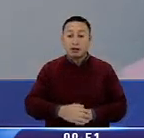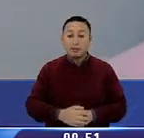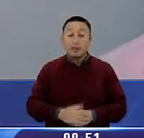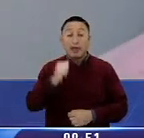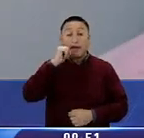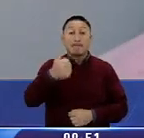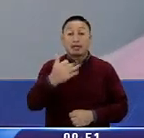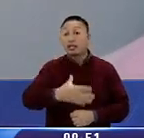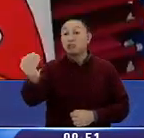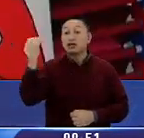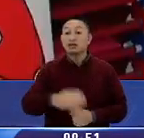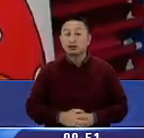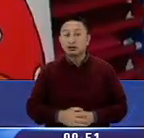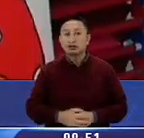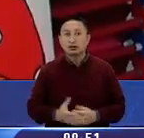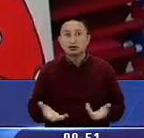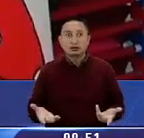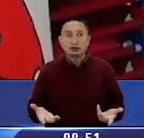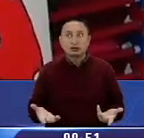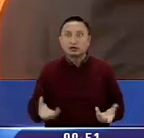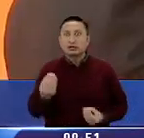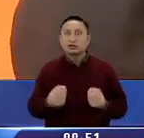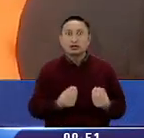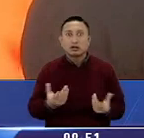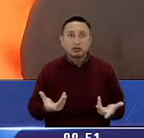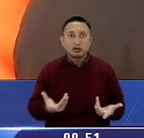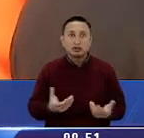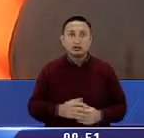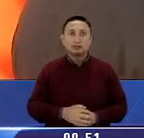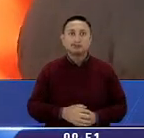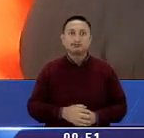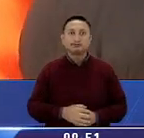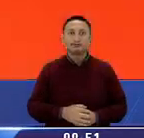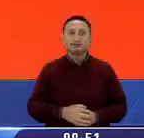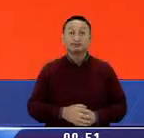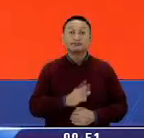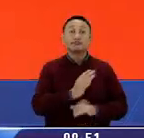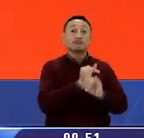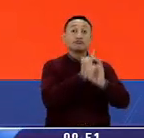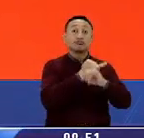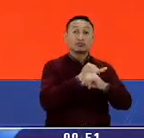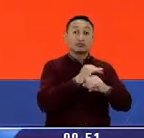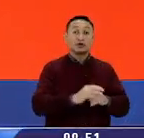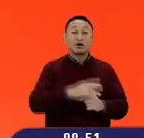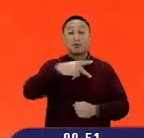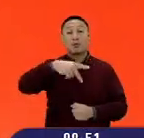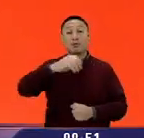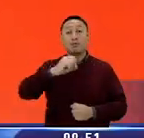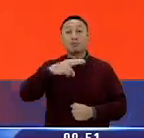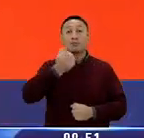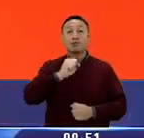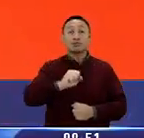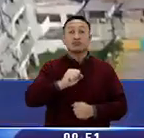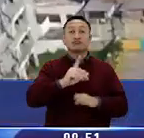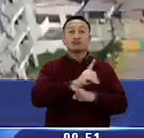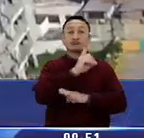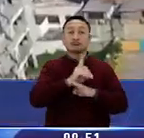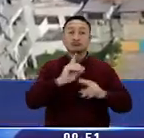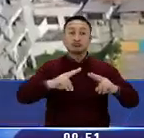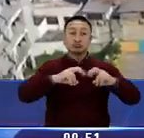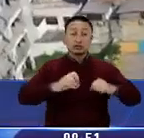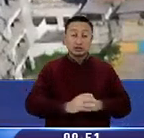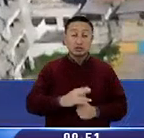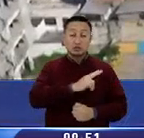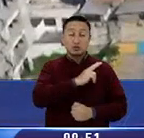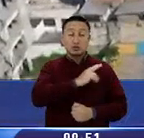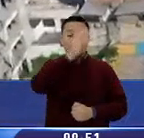me digan, ¿sabe qué? Tiene que evacuar. ¿A dónde evacuamos? Mientras tanto, el ingeniero Guillermo Ponce, director de investigación de la Universidad